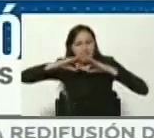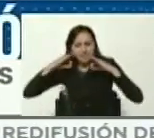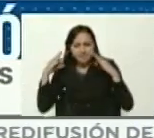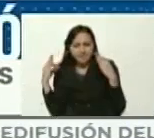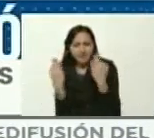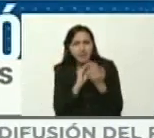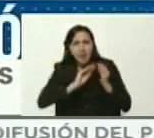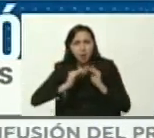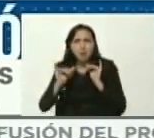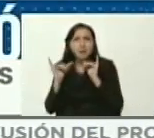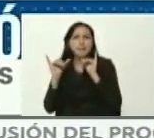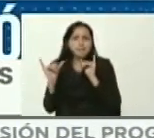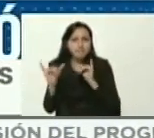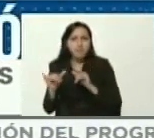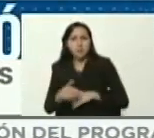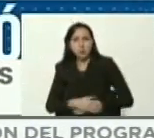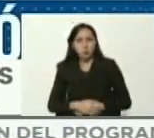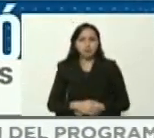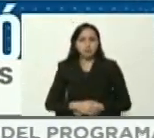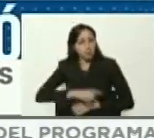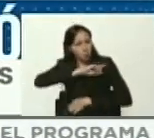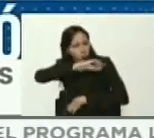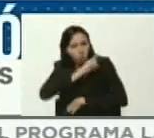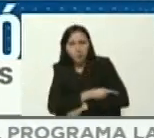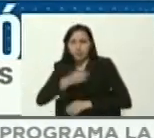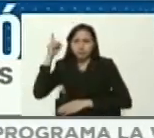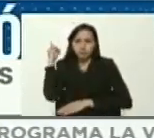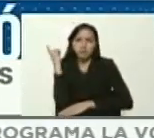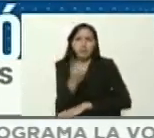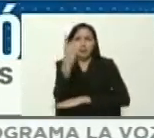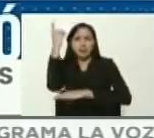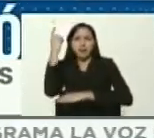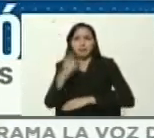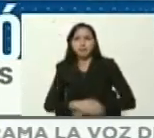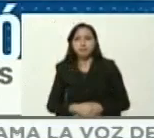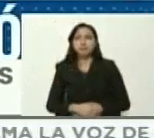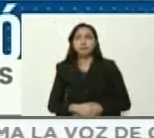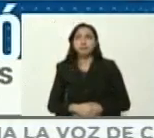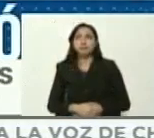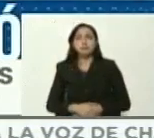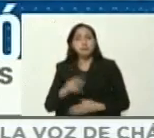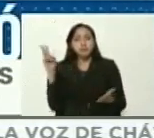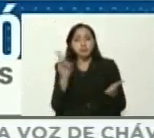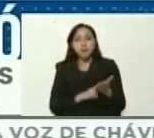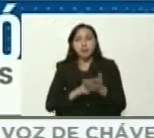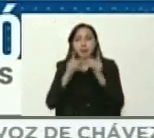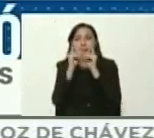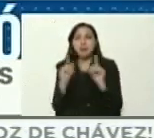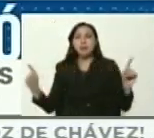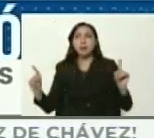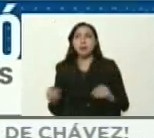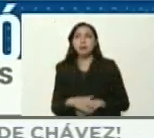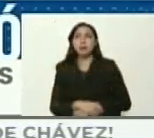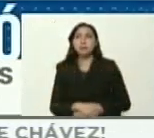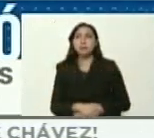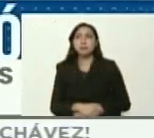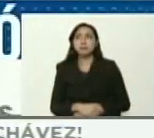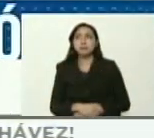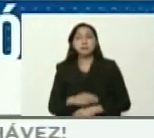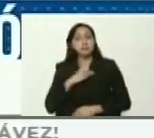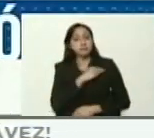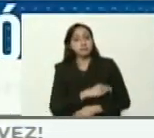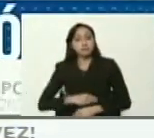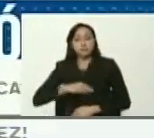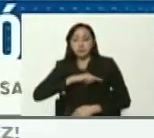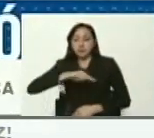las comunidades, es el poder del pueblo. El verdadero poder del pueblo es la verdadera democracia. Esa es la misión de